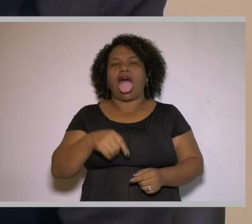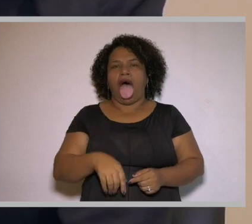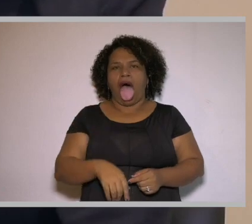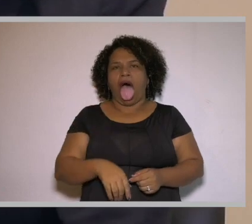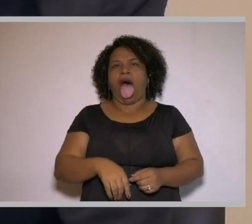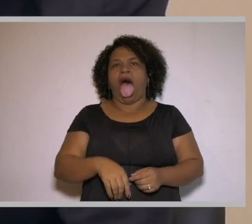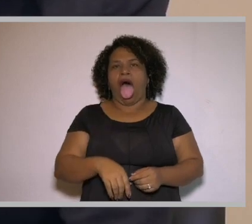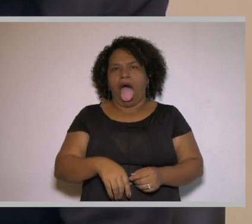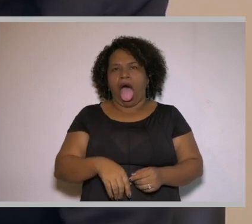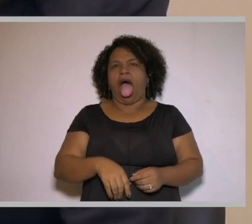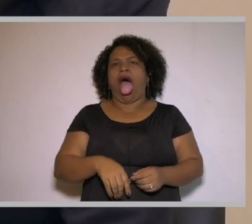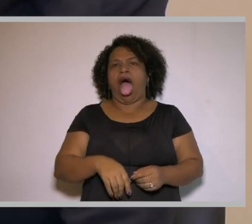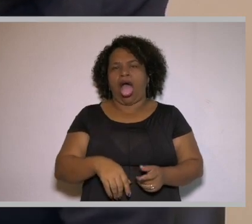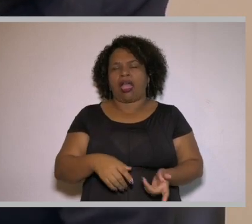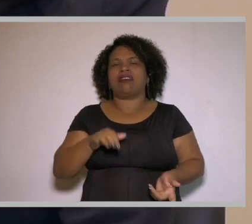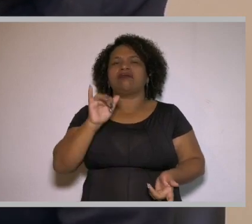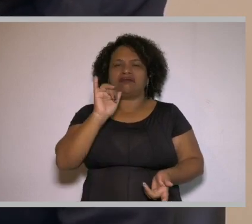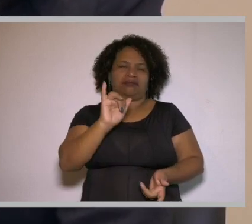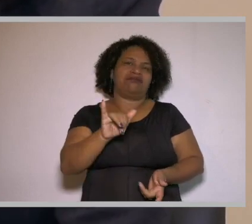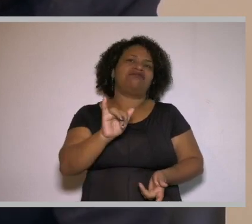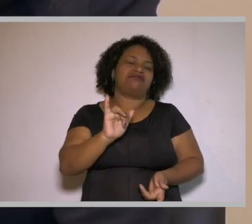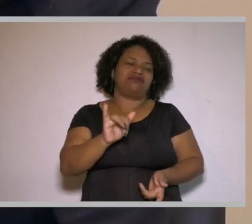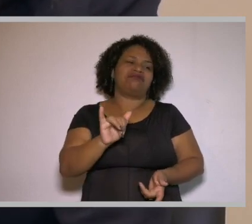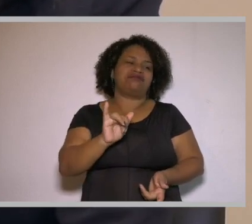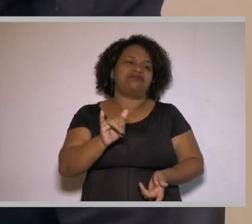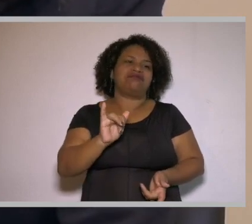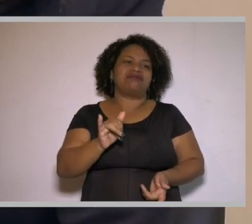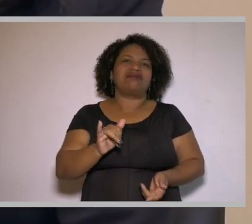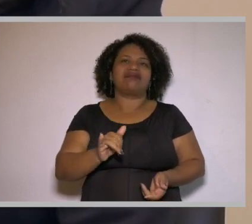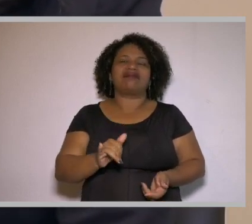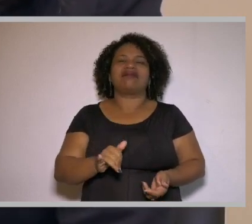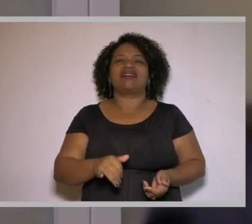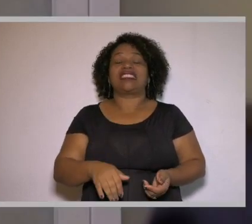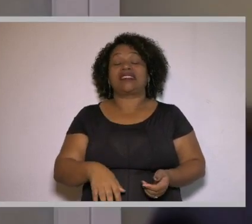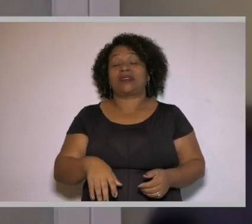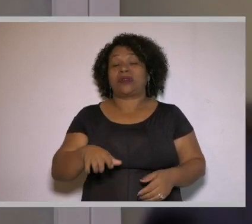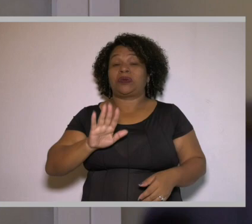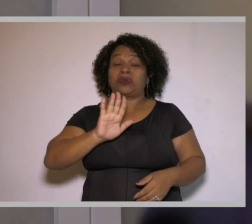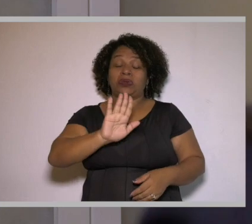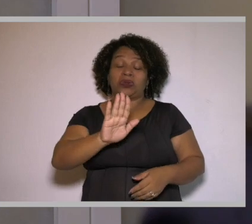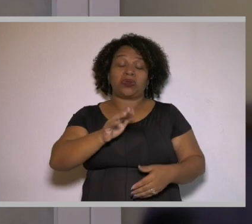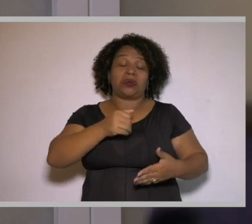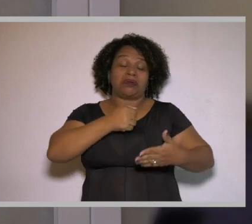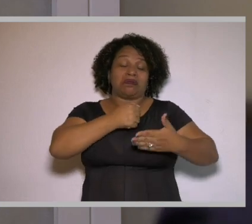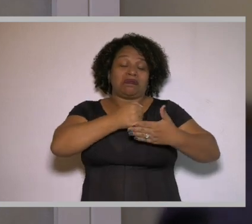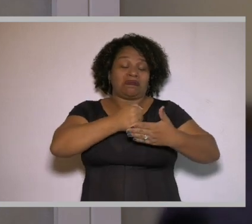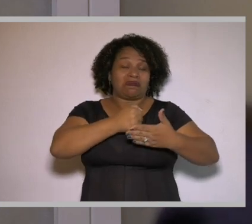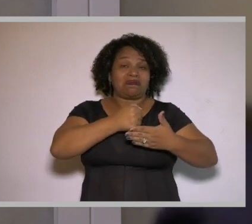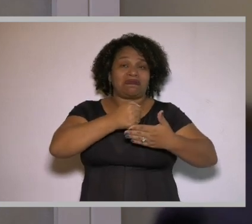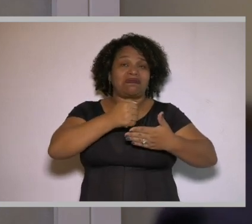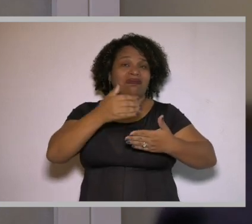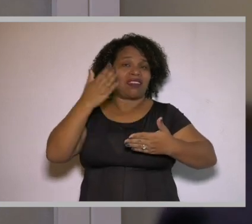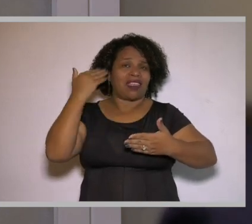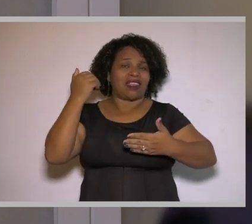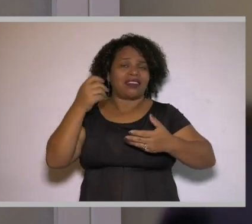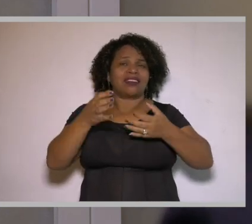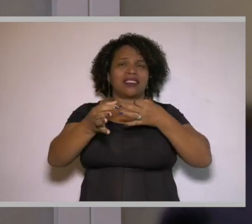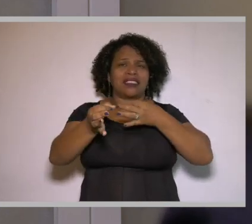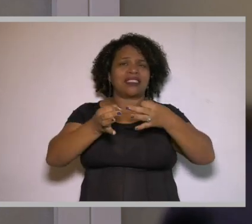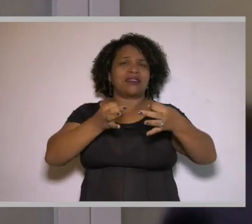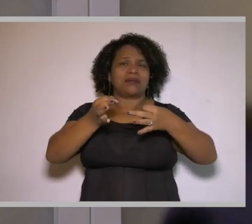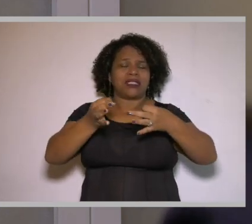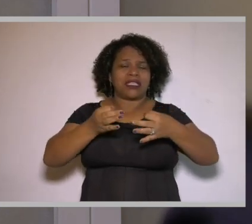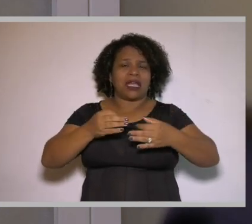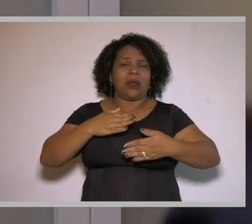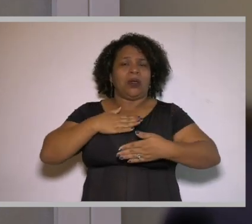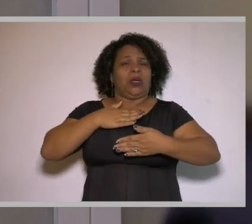que no se les realice a tiempo un procedimiento quirúrgico para retirar las adenoides? Los pacientes desarrollan la respiración oral de manera obligatoria,